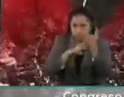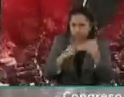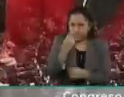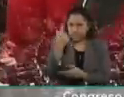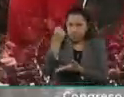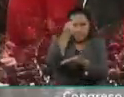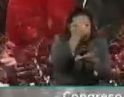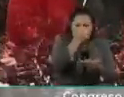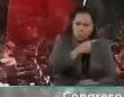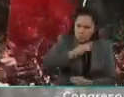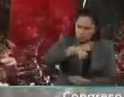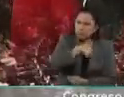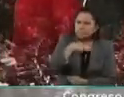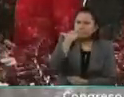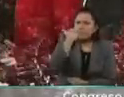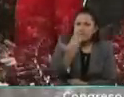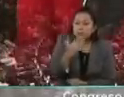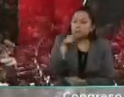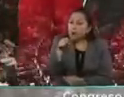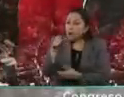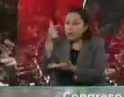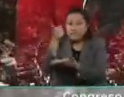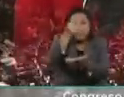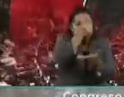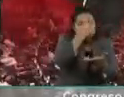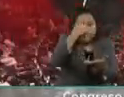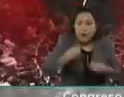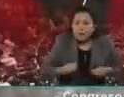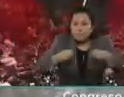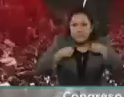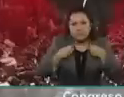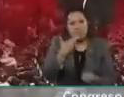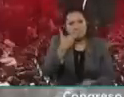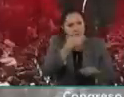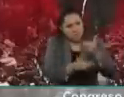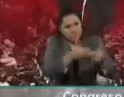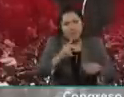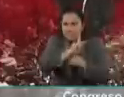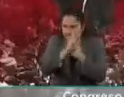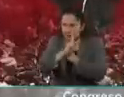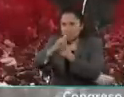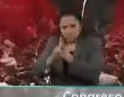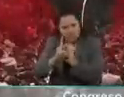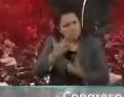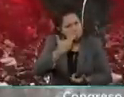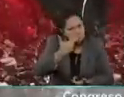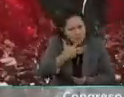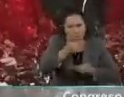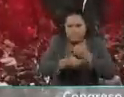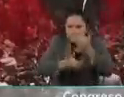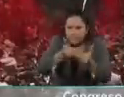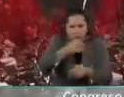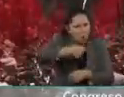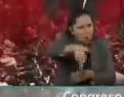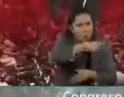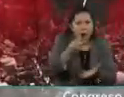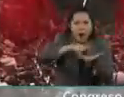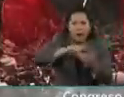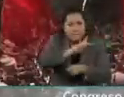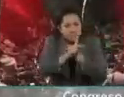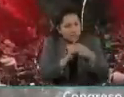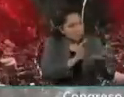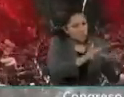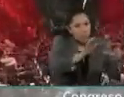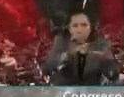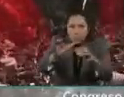calidad de nuestro desarrollo, el nivel de vida también de las comunidades e incremente el crecimiento y las oportunidades de desarrollo